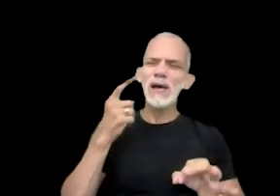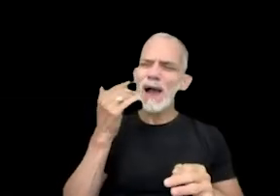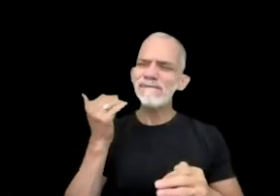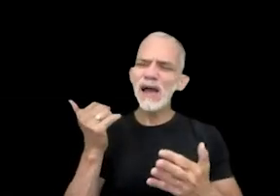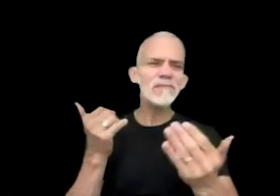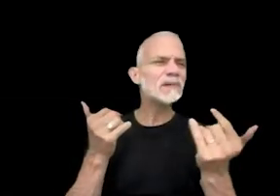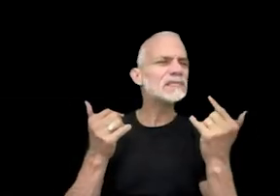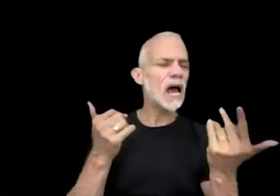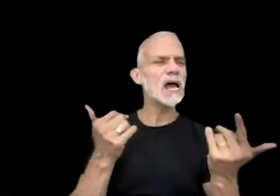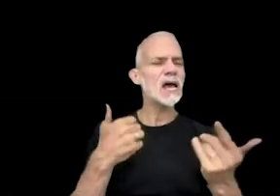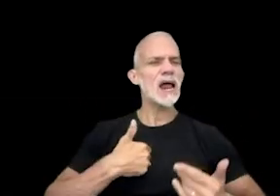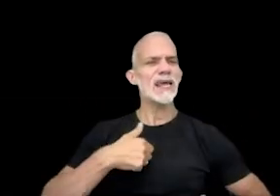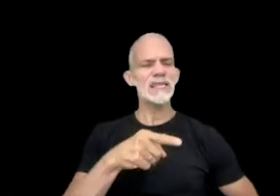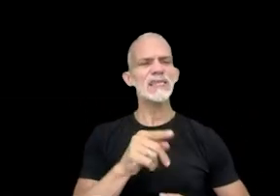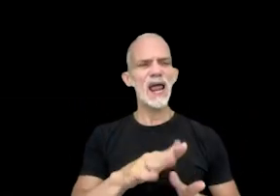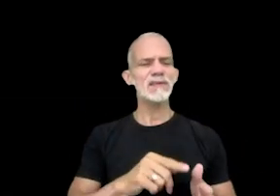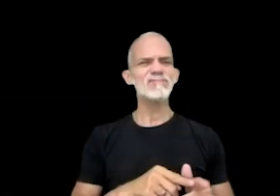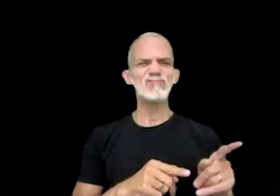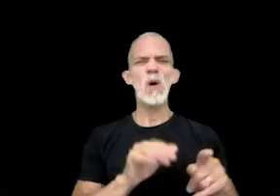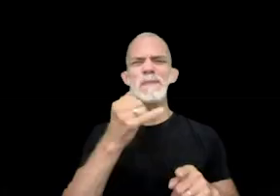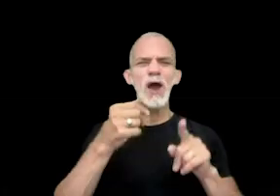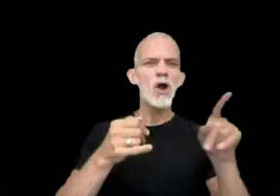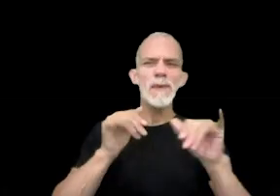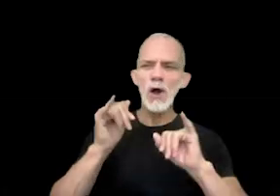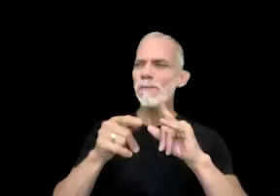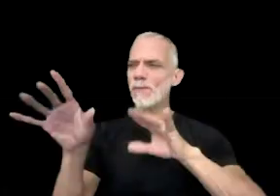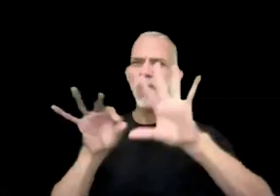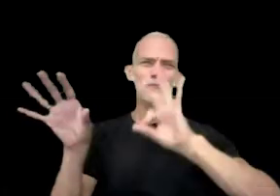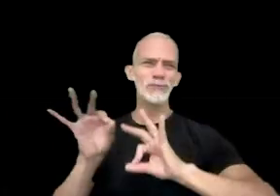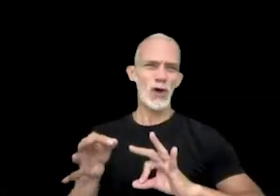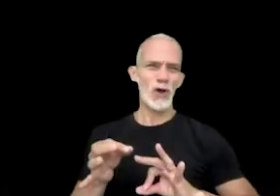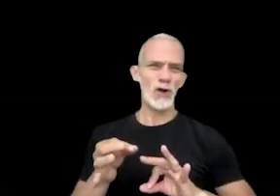la República en todos sus niveles.